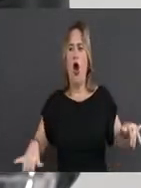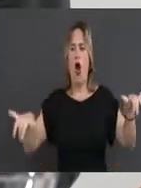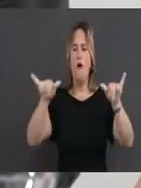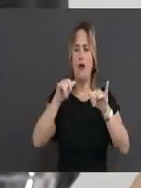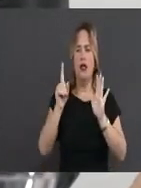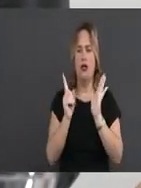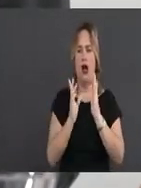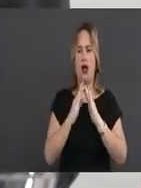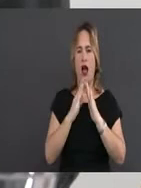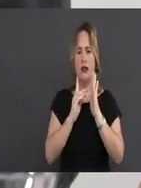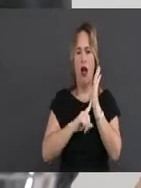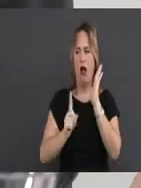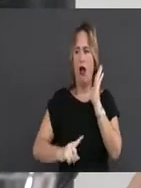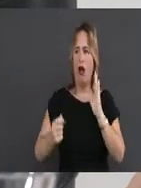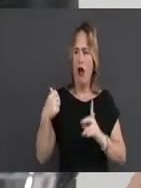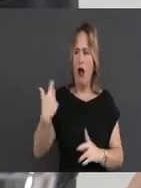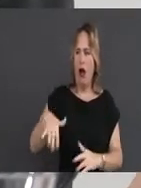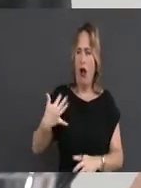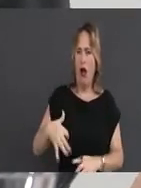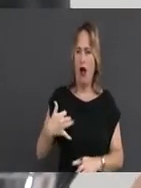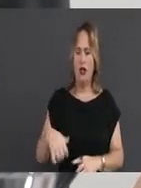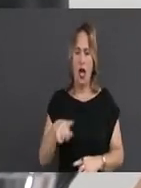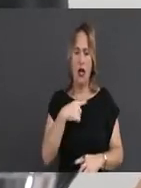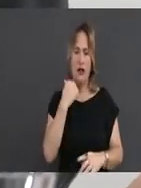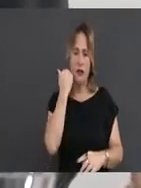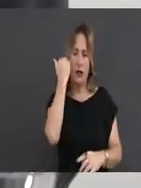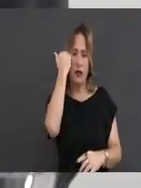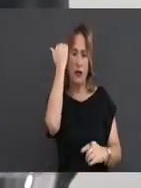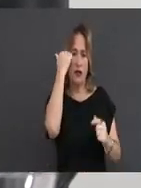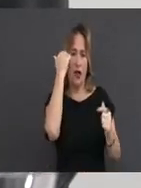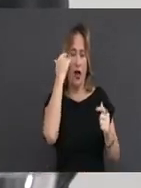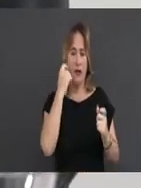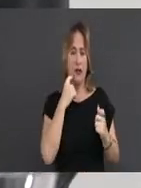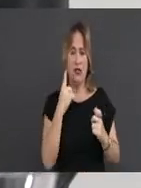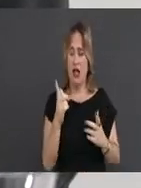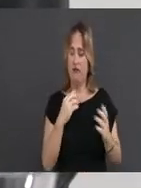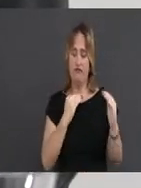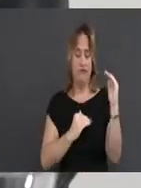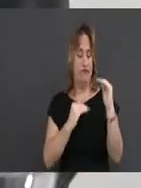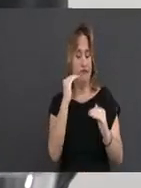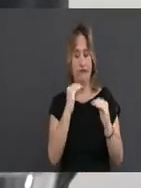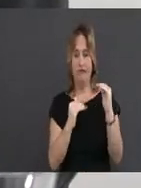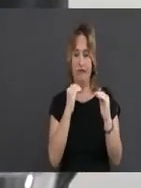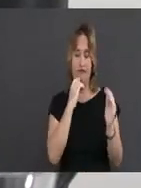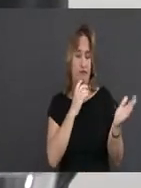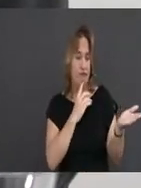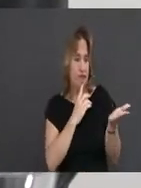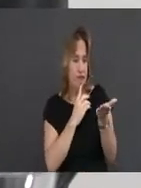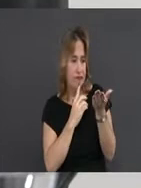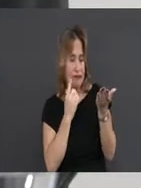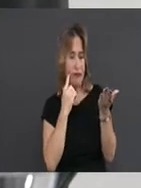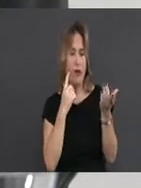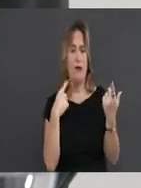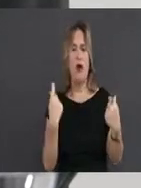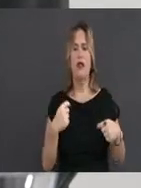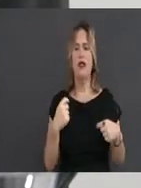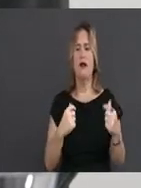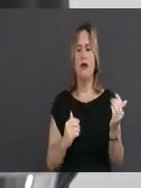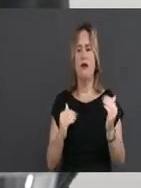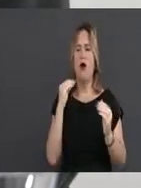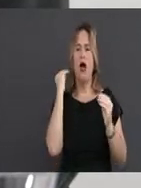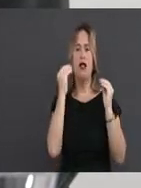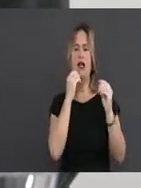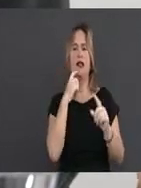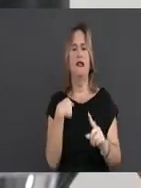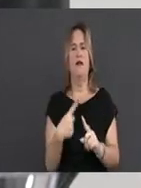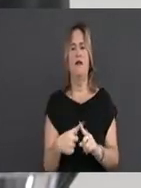población. Y el nivel de preparación que tiene nuestro pueblo nos indica que debemos evaluar